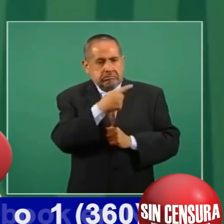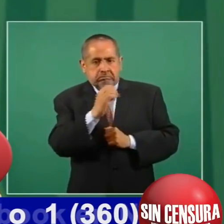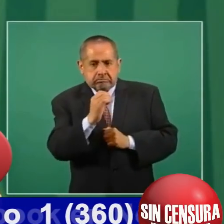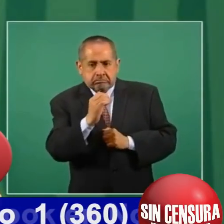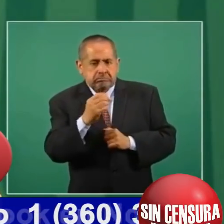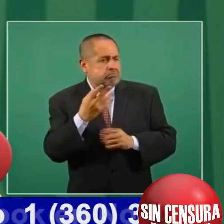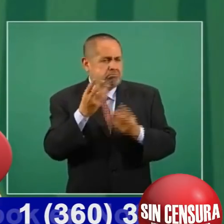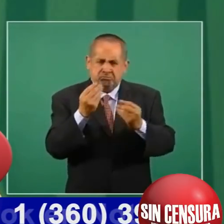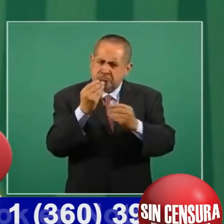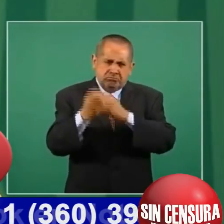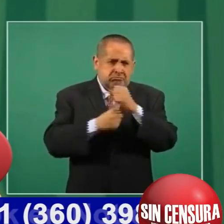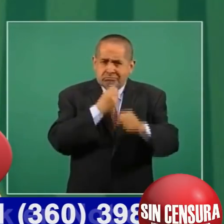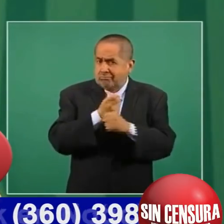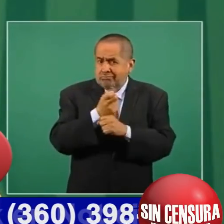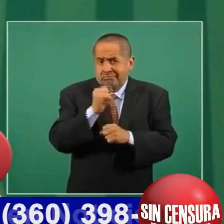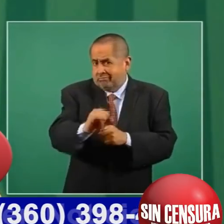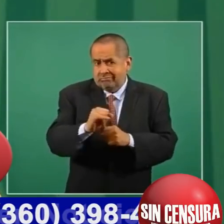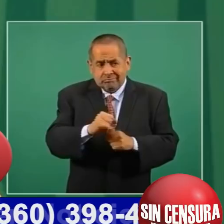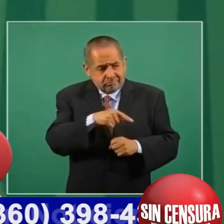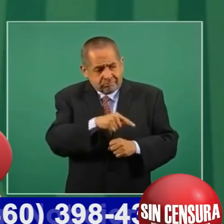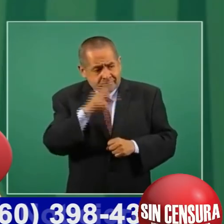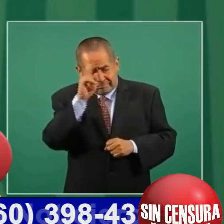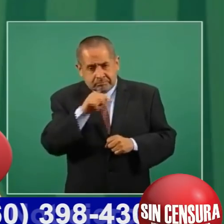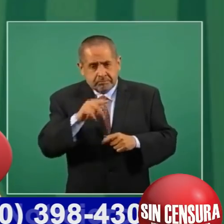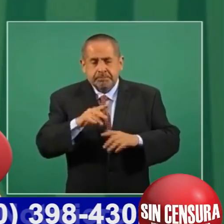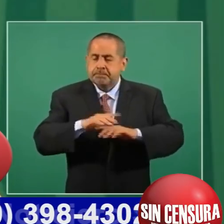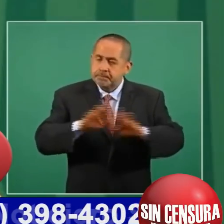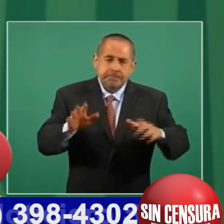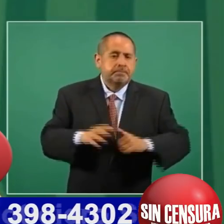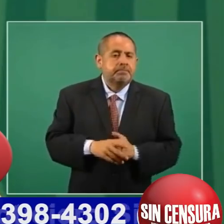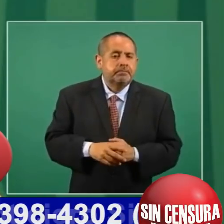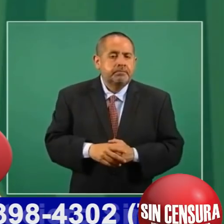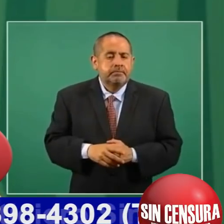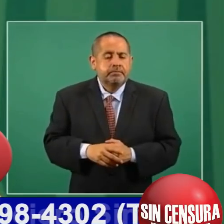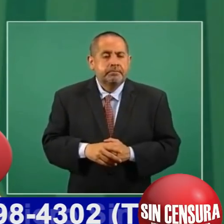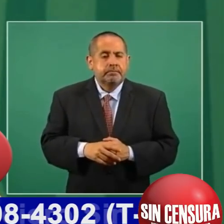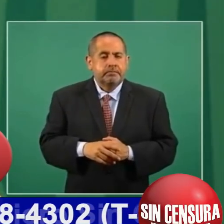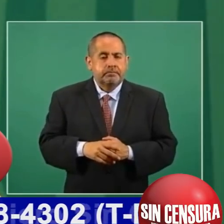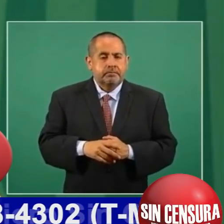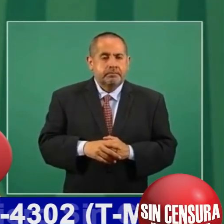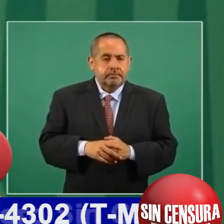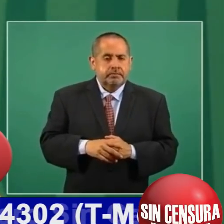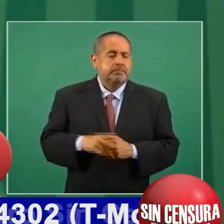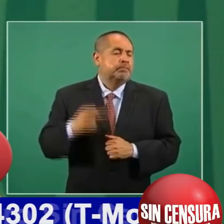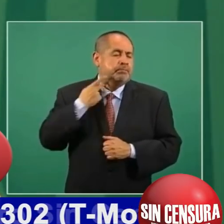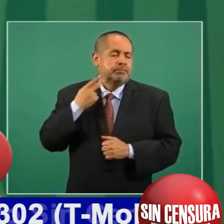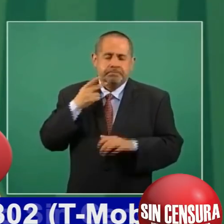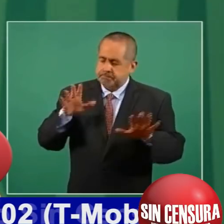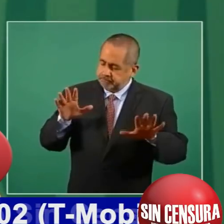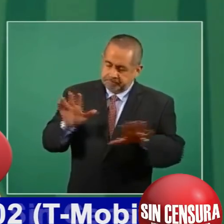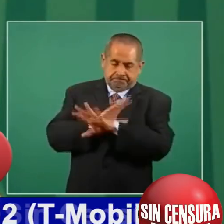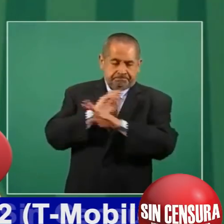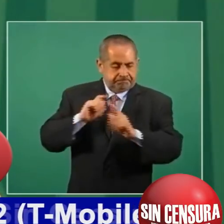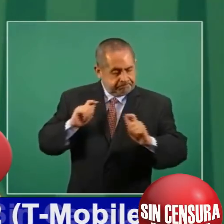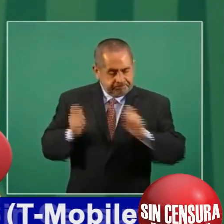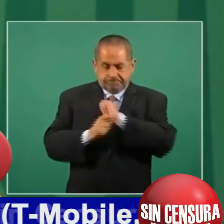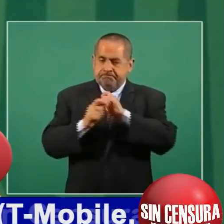por décadas. Bueno, cambia la política,